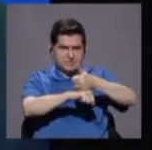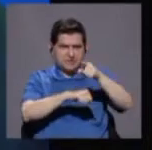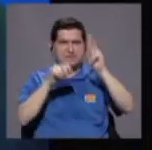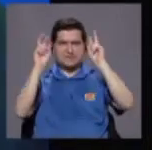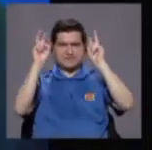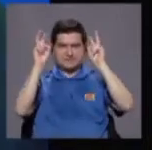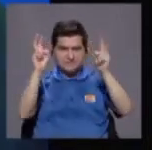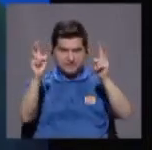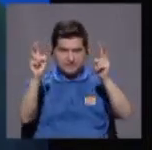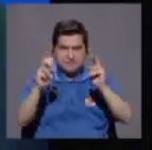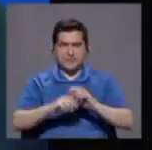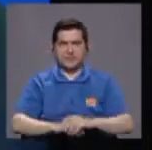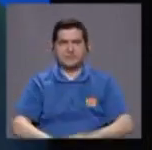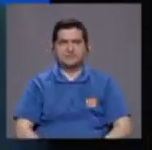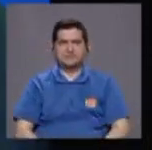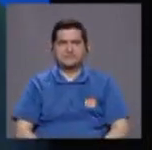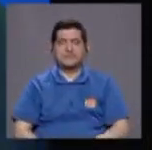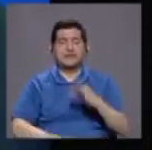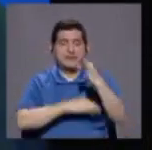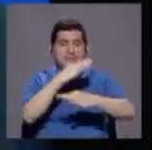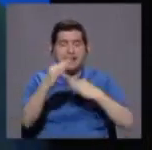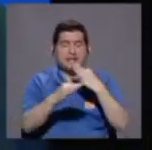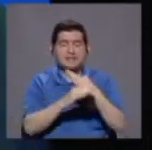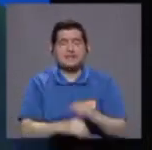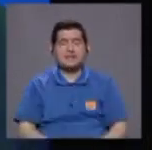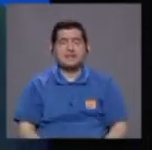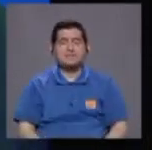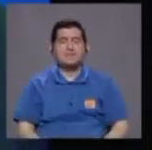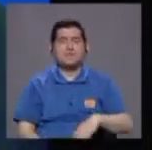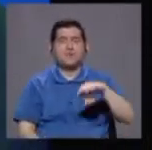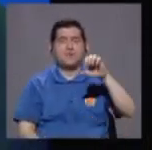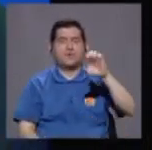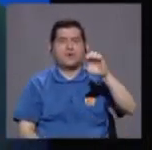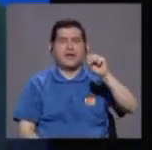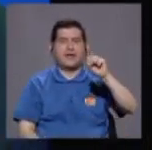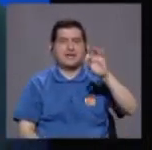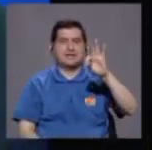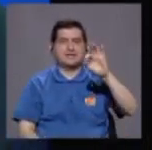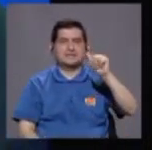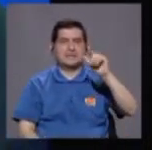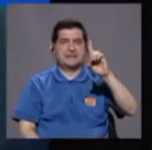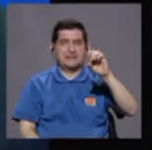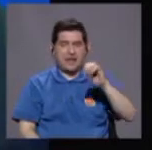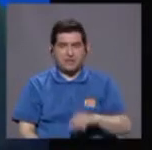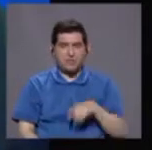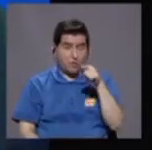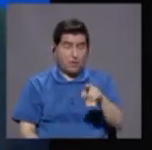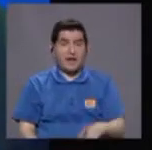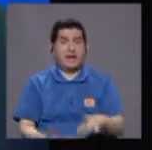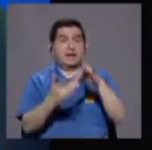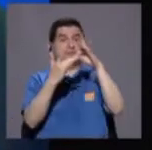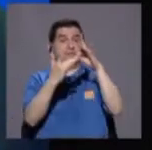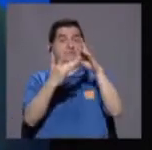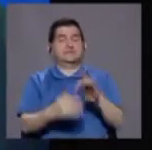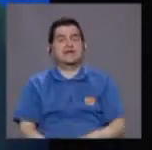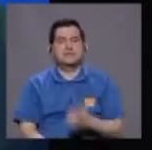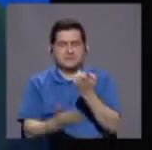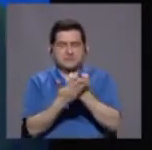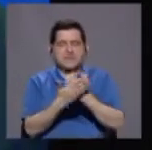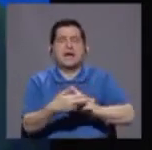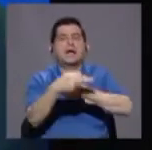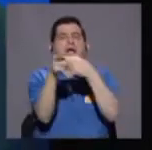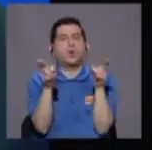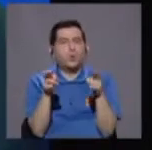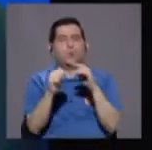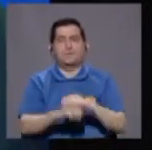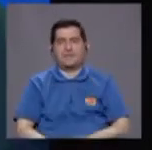temas, digamos, estatales, porque él era pues especialista en temas de economía regional. Y